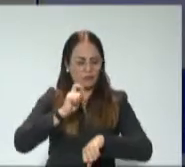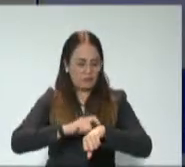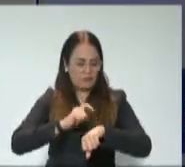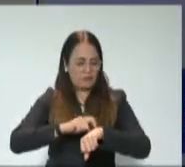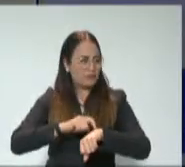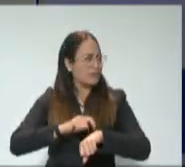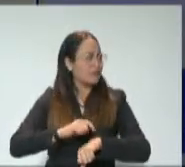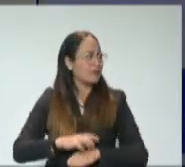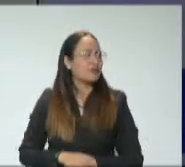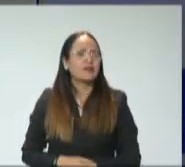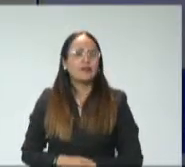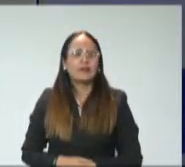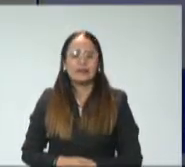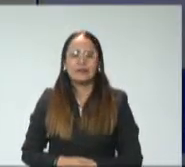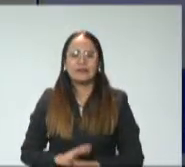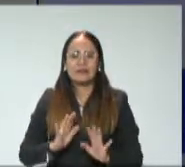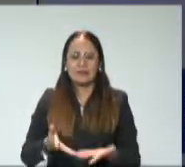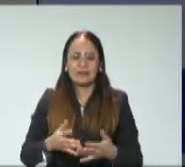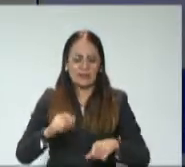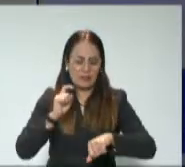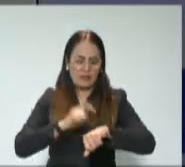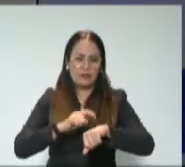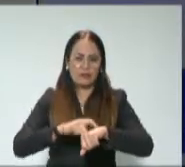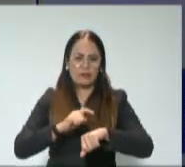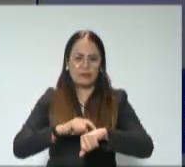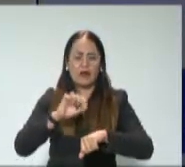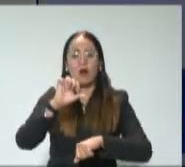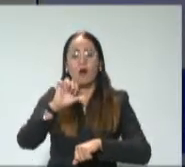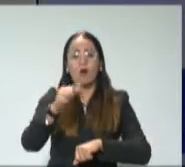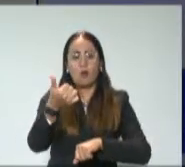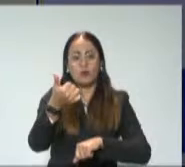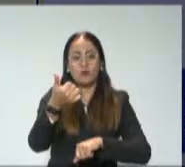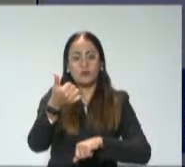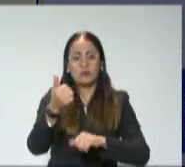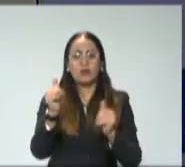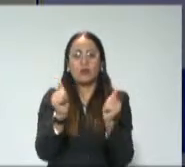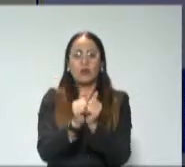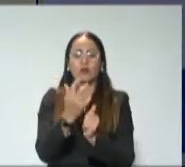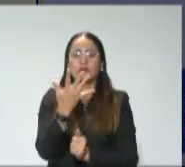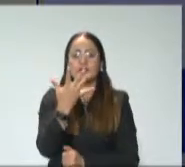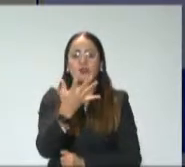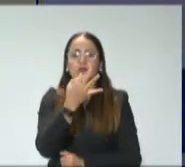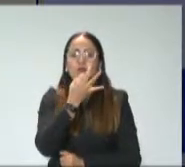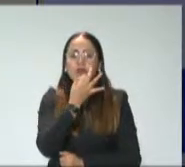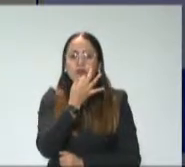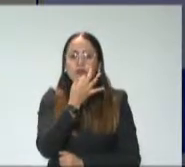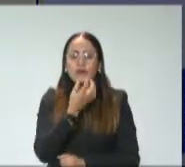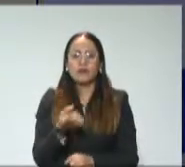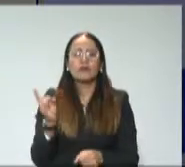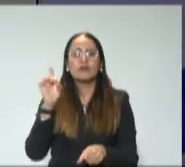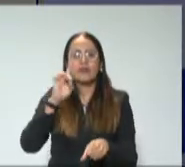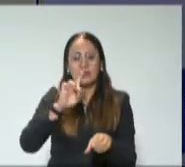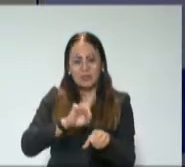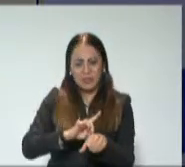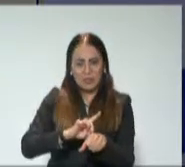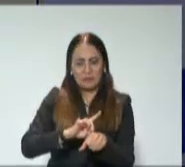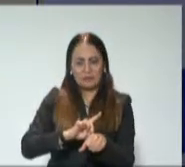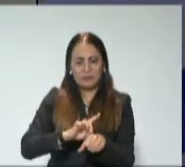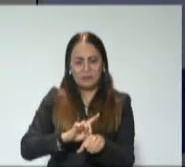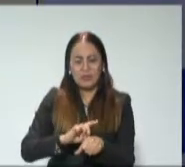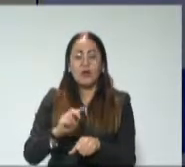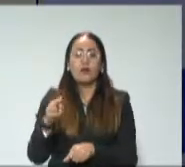estoy aquí ya está si cuando son las 11 con5 minutos de este 17